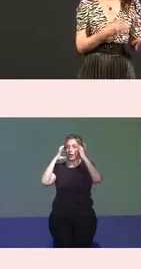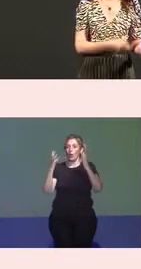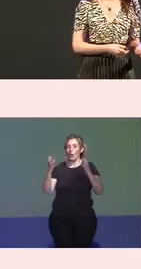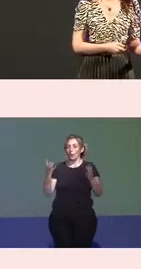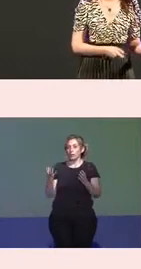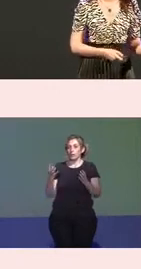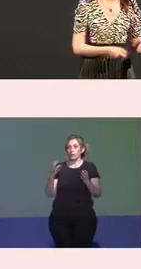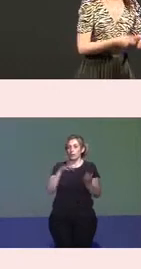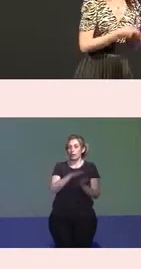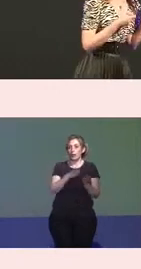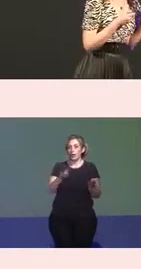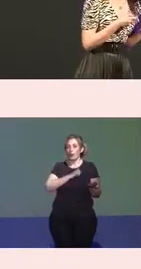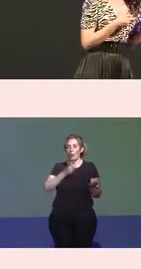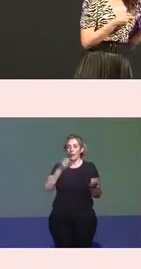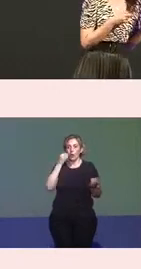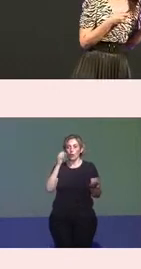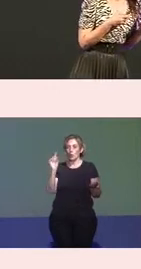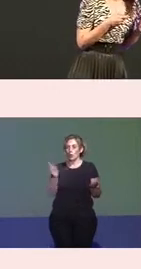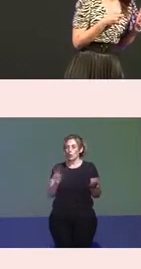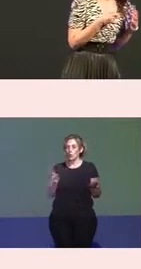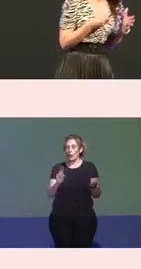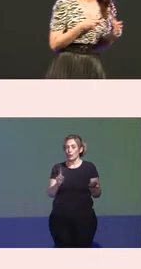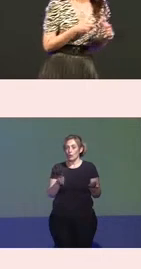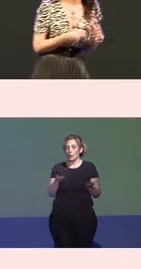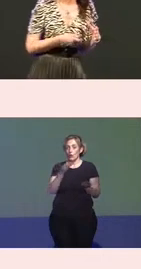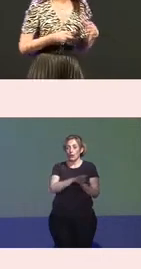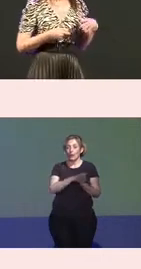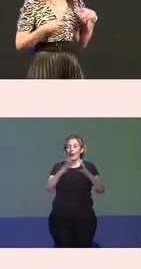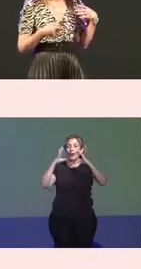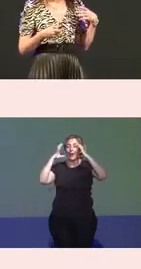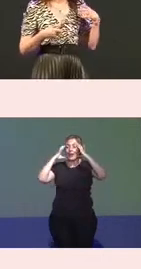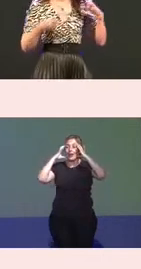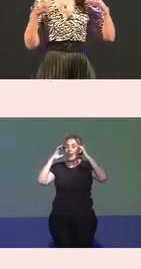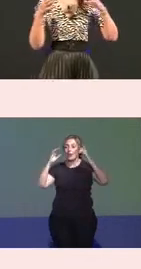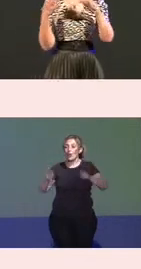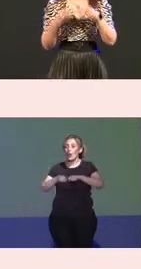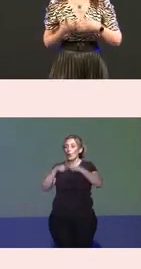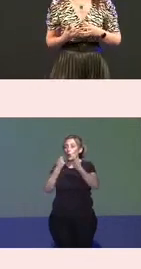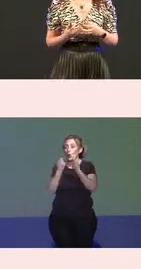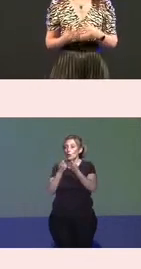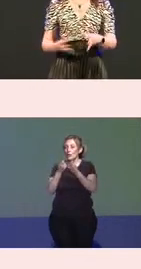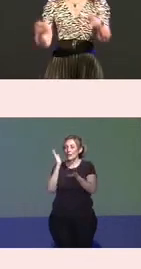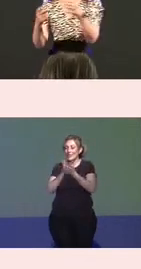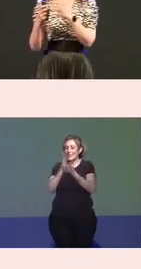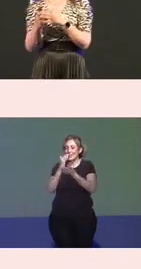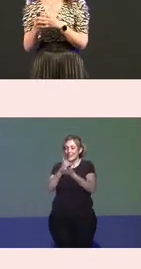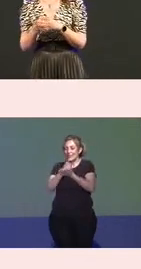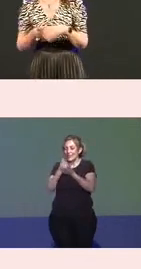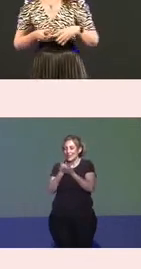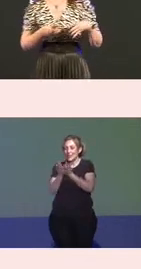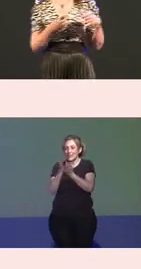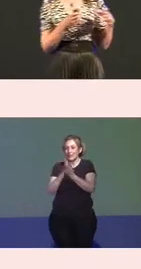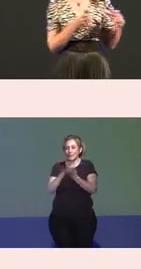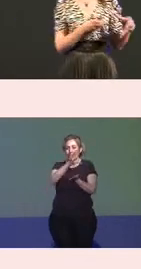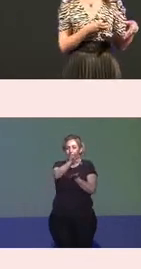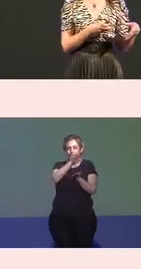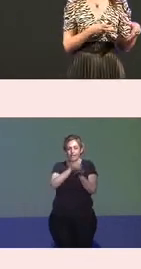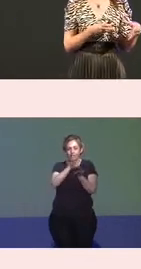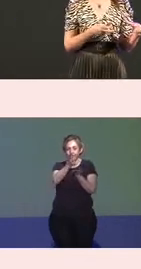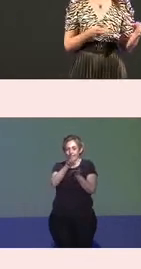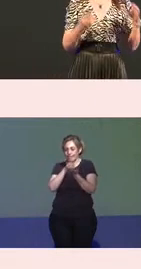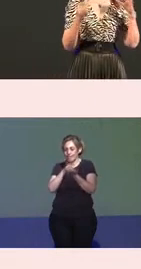ataúd la policía no es tonta es que el cráneo estaba roto en múltiples fragmentos que recog cogieron se los llevaron a